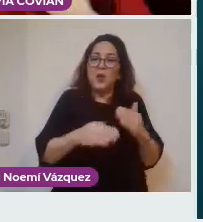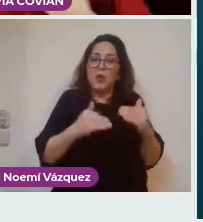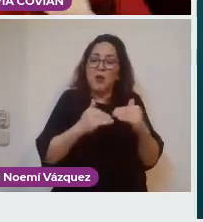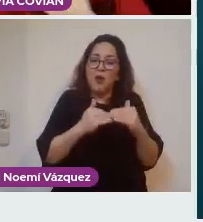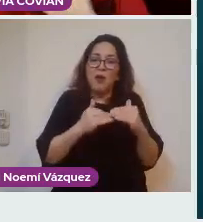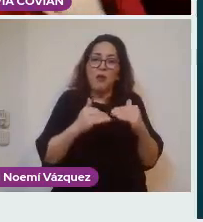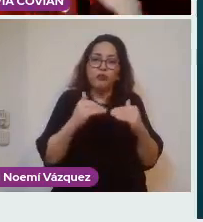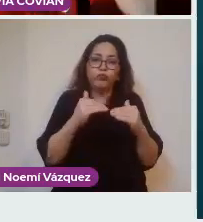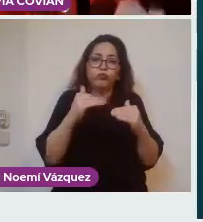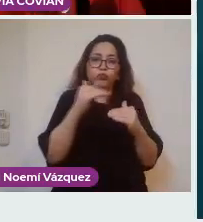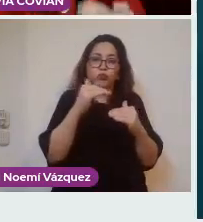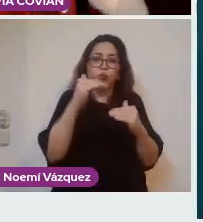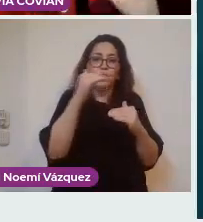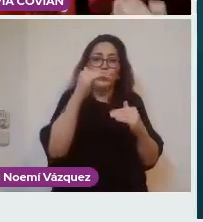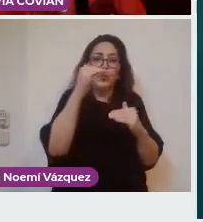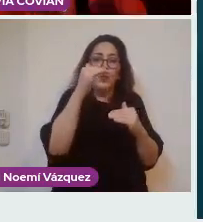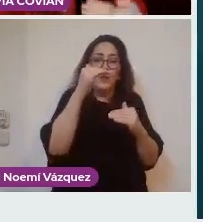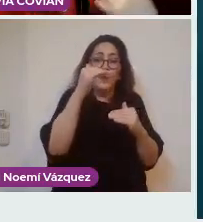sobre todo el dolor?